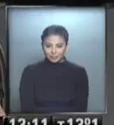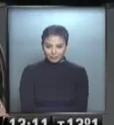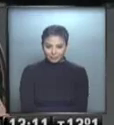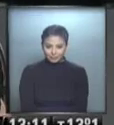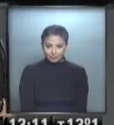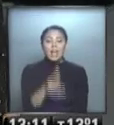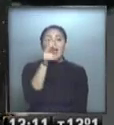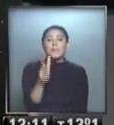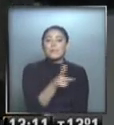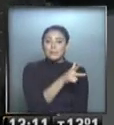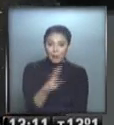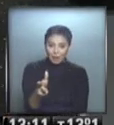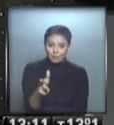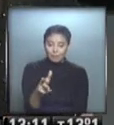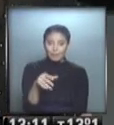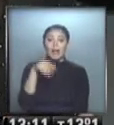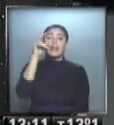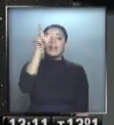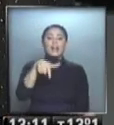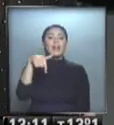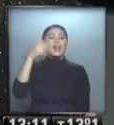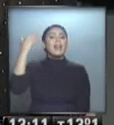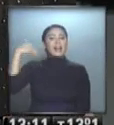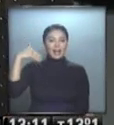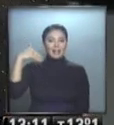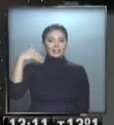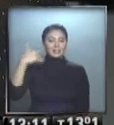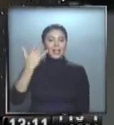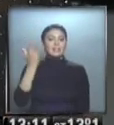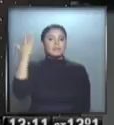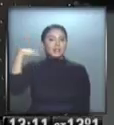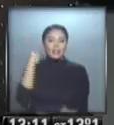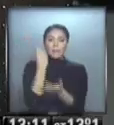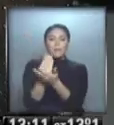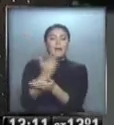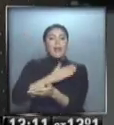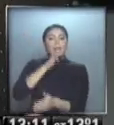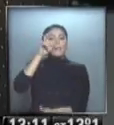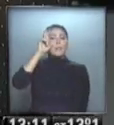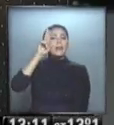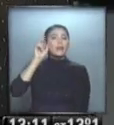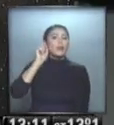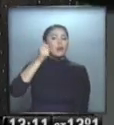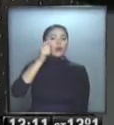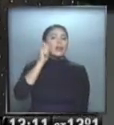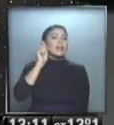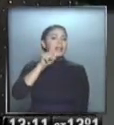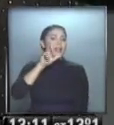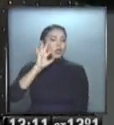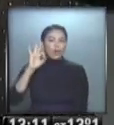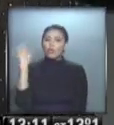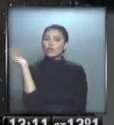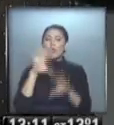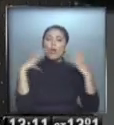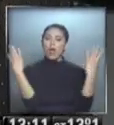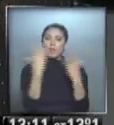el papá francisco o jorge bergoglio quien supo ser por supuesto antes de ser nombrado papá es esa figura la que cautiva a